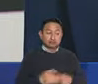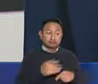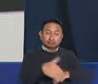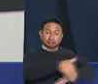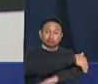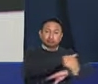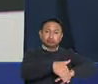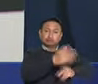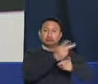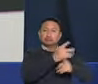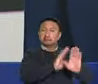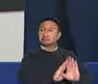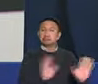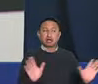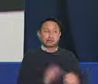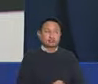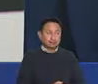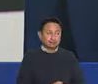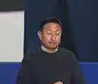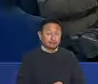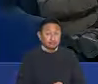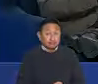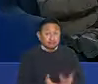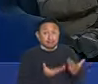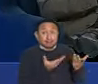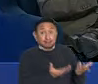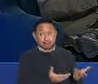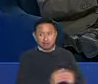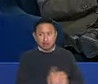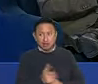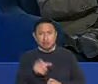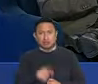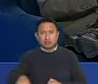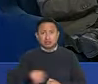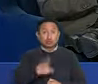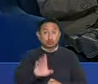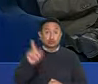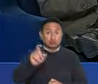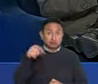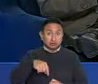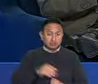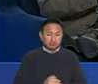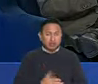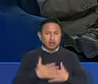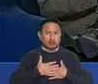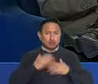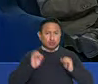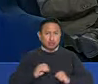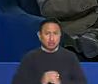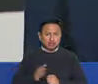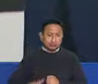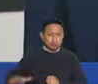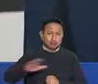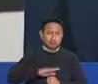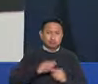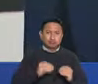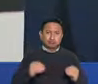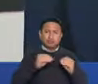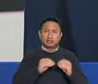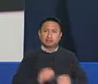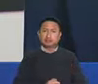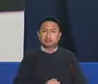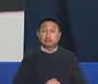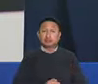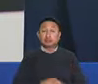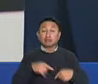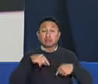vialidad y producción. Y creo que frente a esta demanda de la ciudadanía, nosotros pudimos cubrir, y también esta es